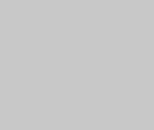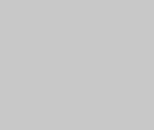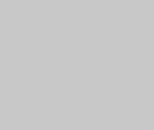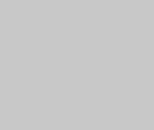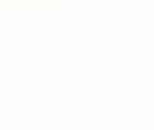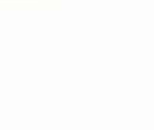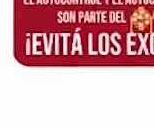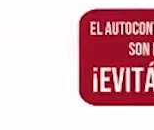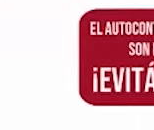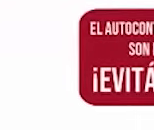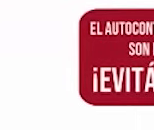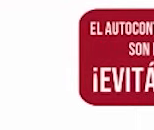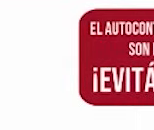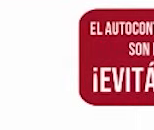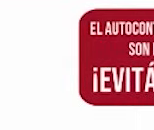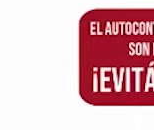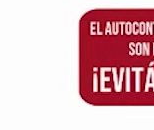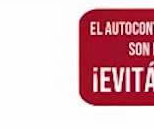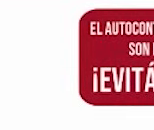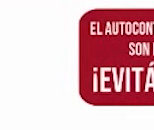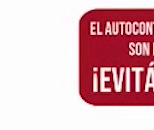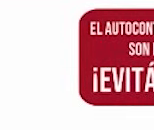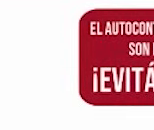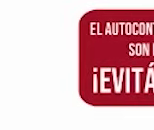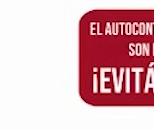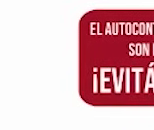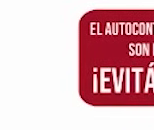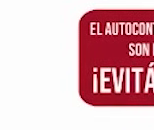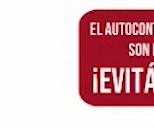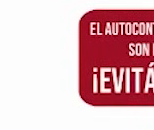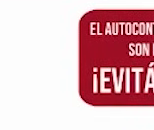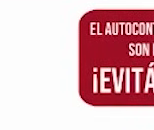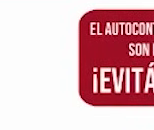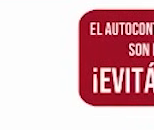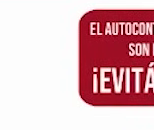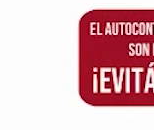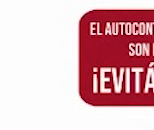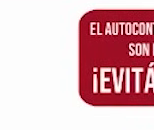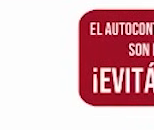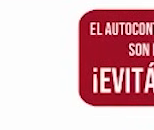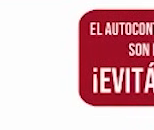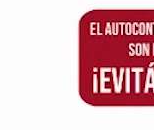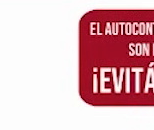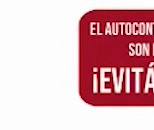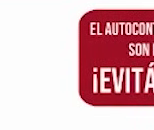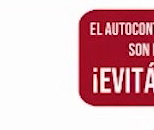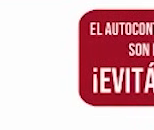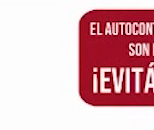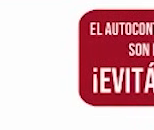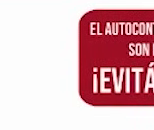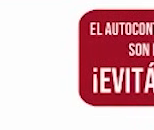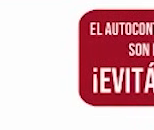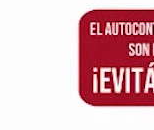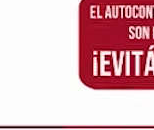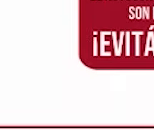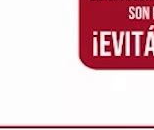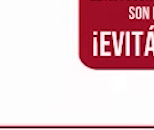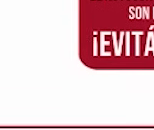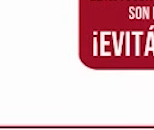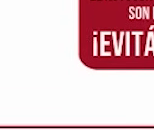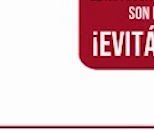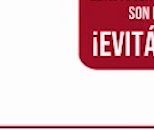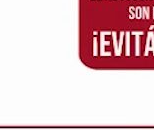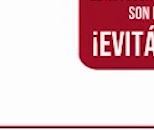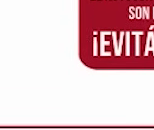siguiente que debes hacer es seleccionar el sorteo que deseas jugar. Elegí 5 números del 00 al 40. O